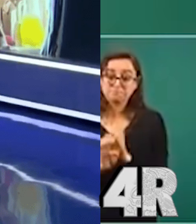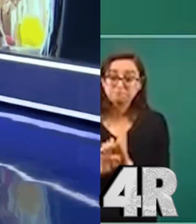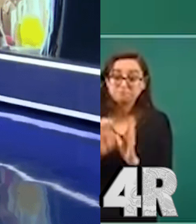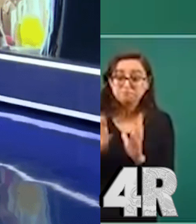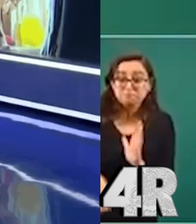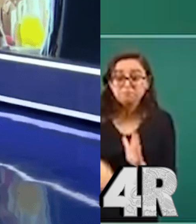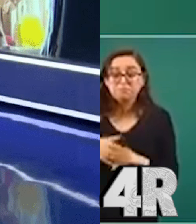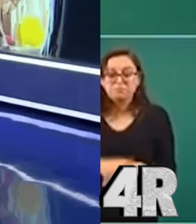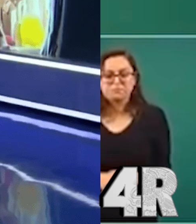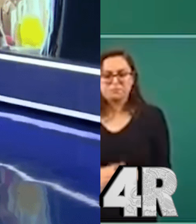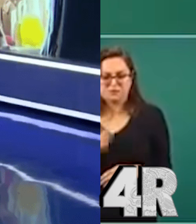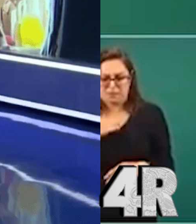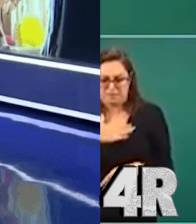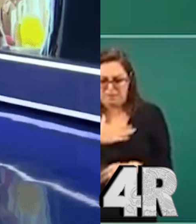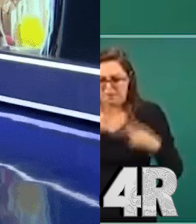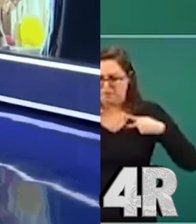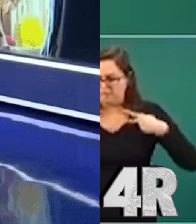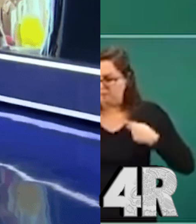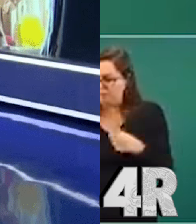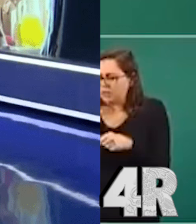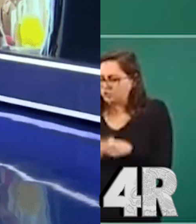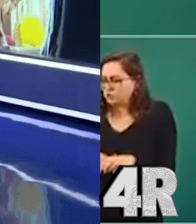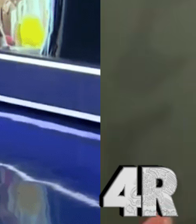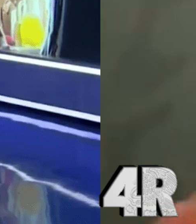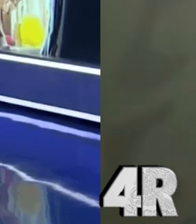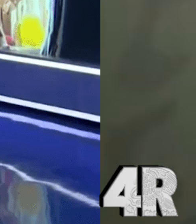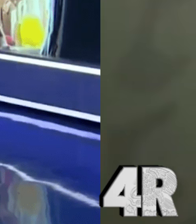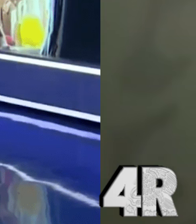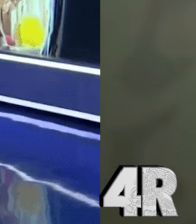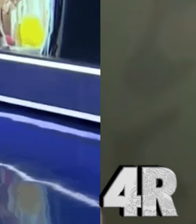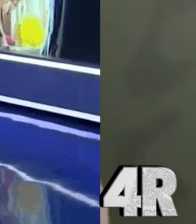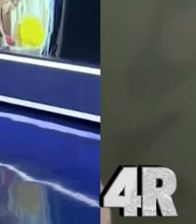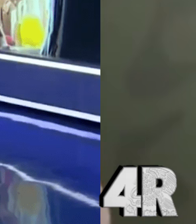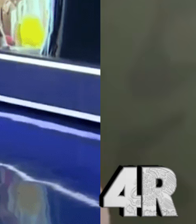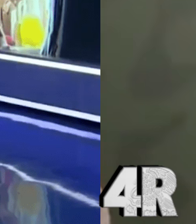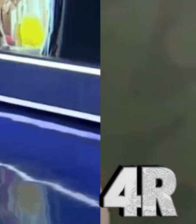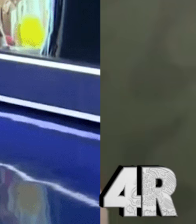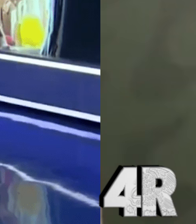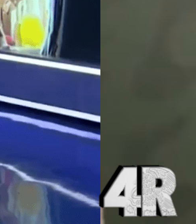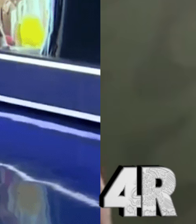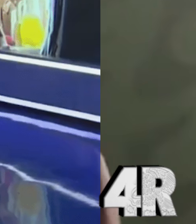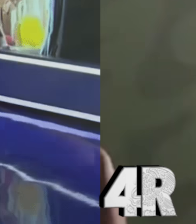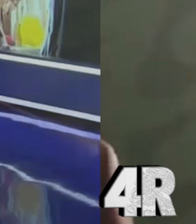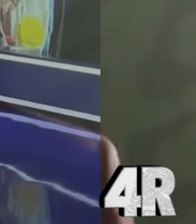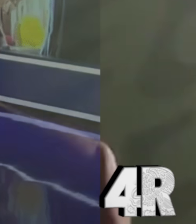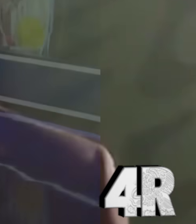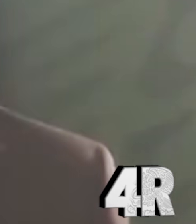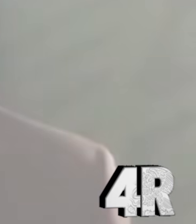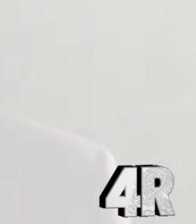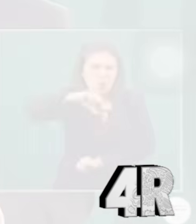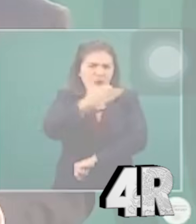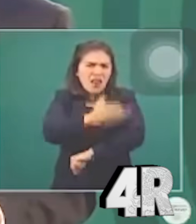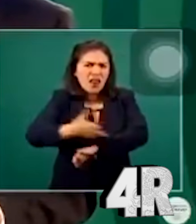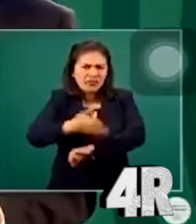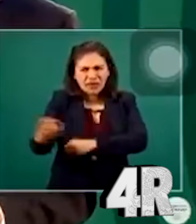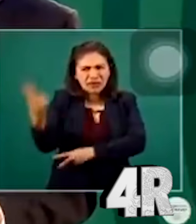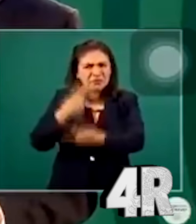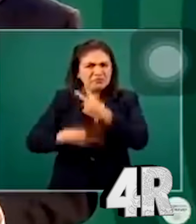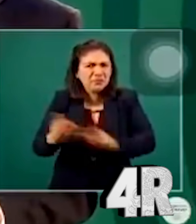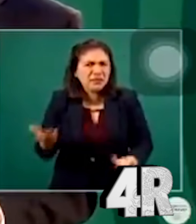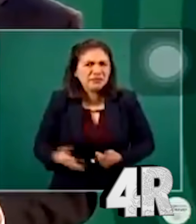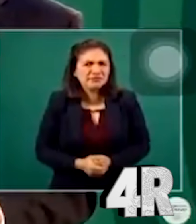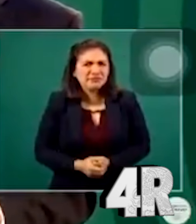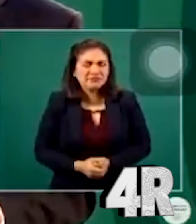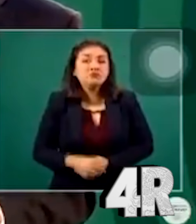lo mejor de sus calumnias para poder manchar la imagen del doctor López-Gatell. Yo lo